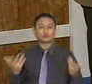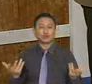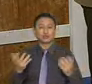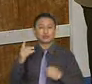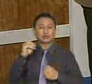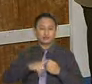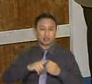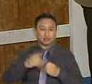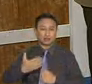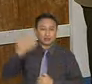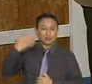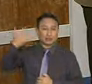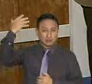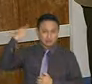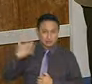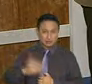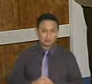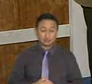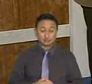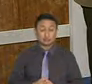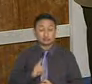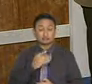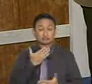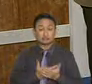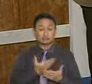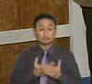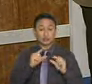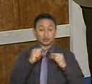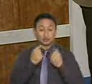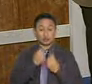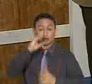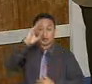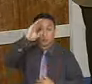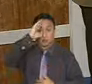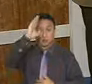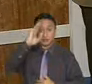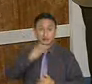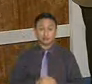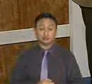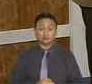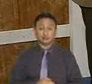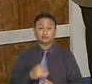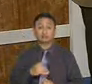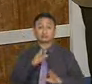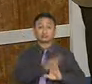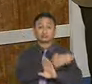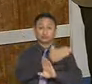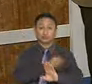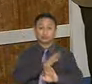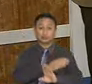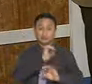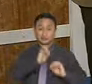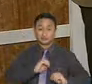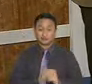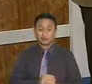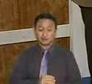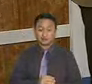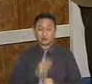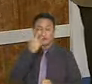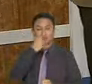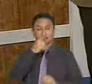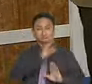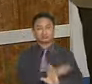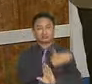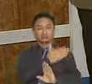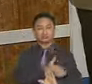de nuestra linda capital bueno gracias a la Policía Nacional a la banda de la Policía Nacional que nos ha interpretado pues estos lindas